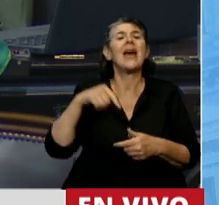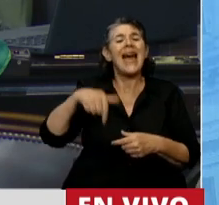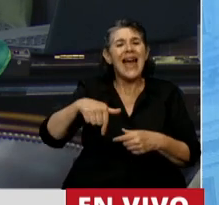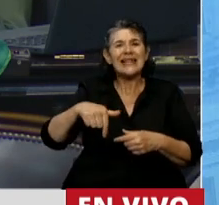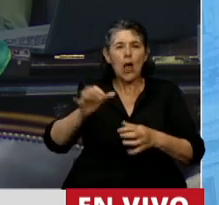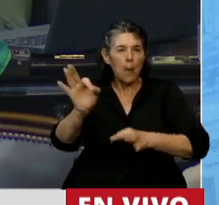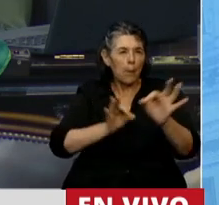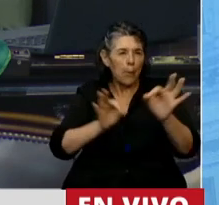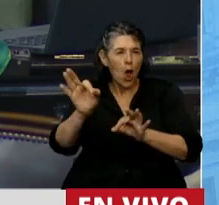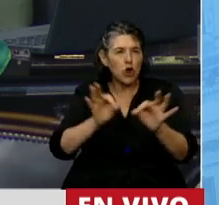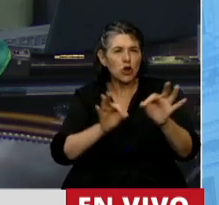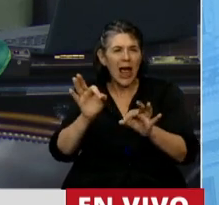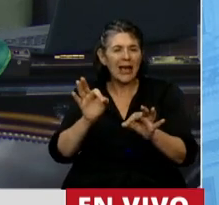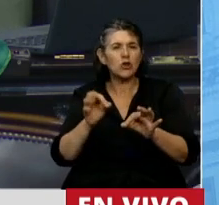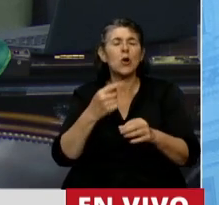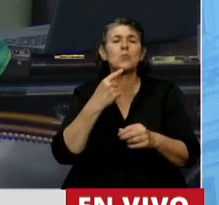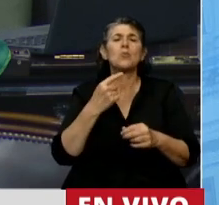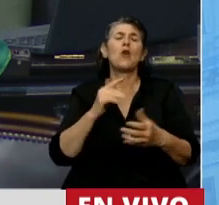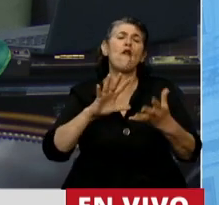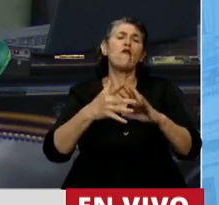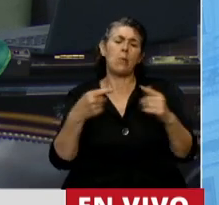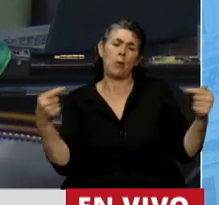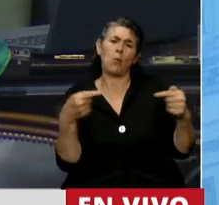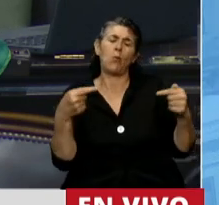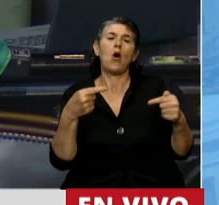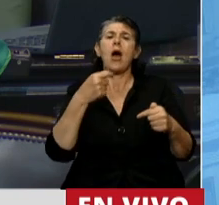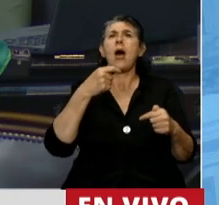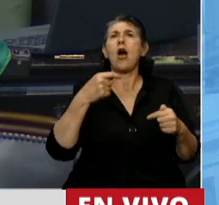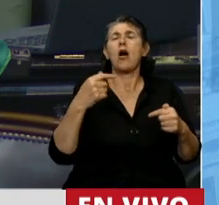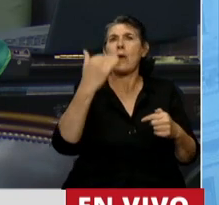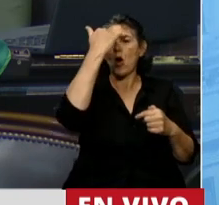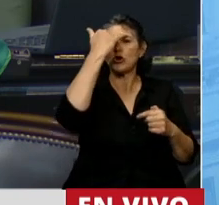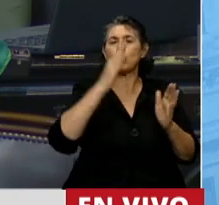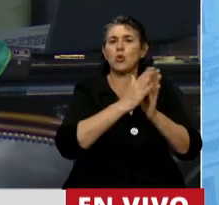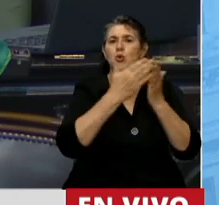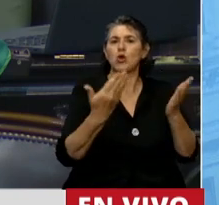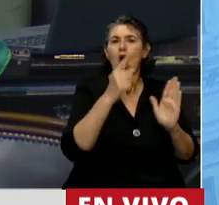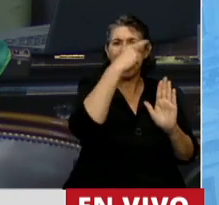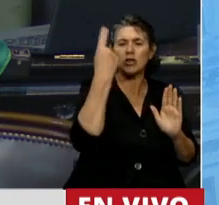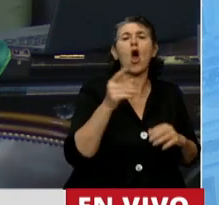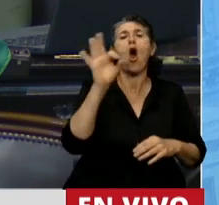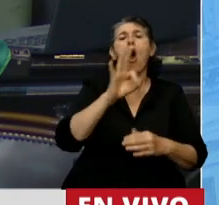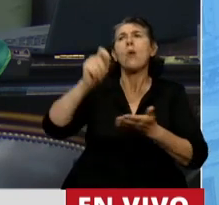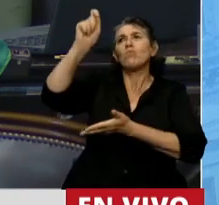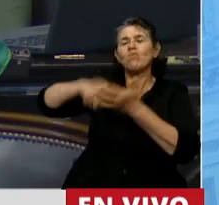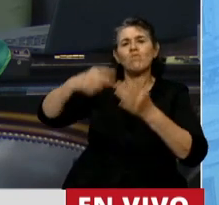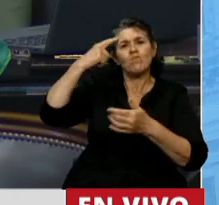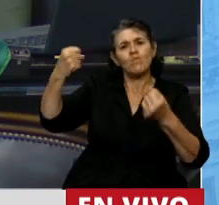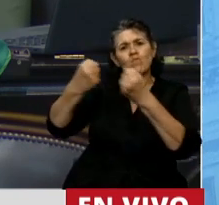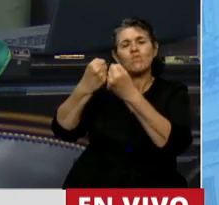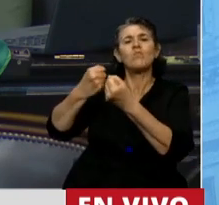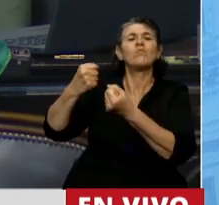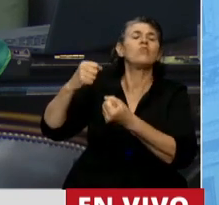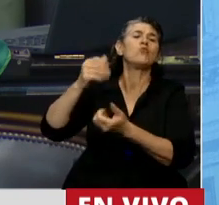proyecto, confronta con normas de rango superior como la Constitución Nacional o tratados internacionales sobre derechos humanos que tienen